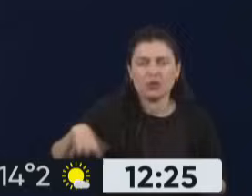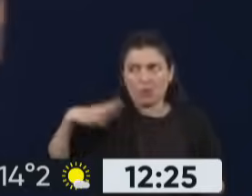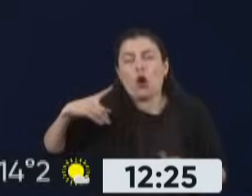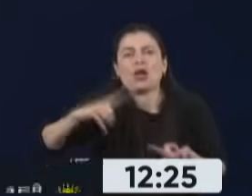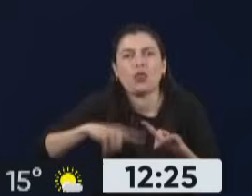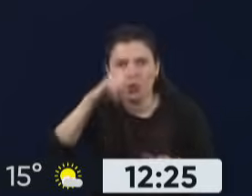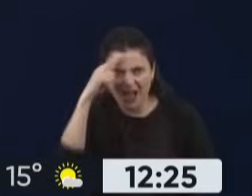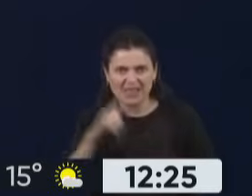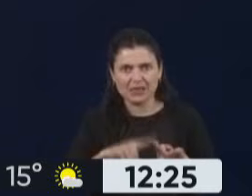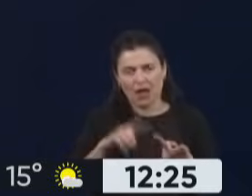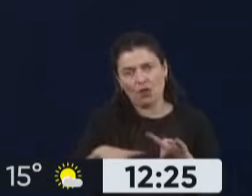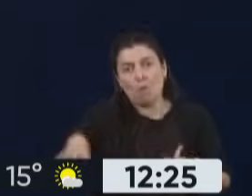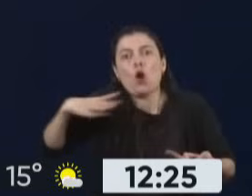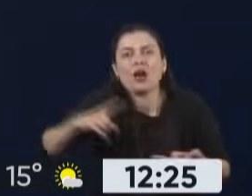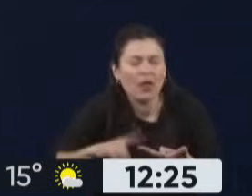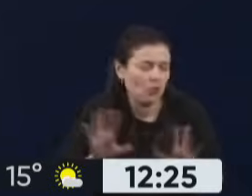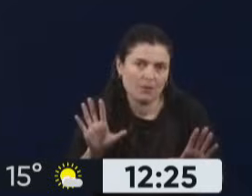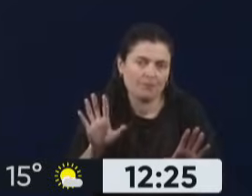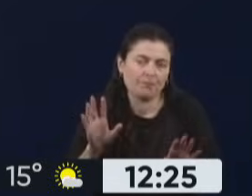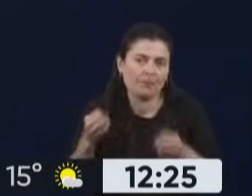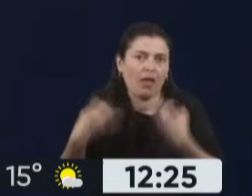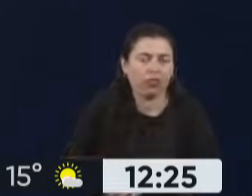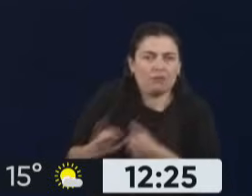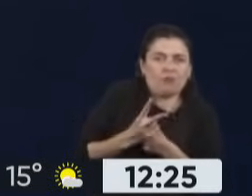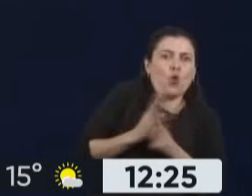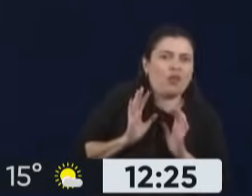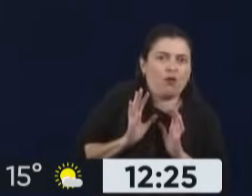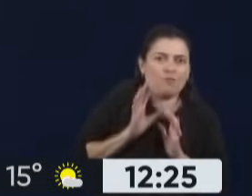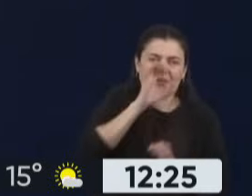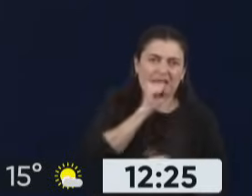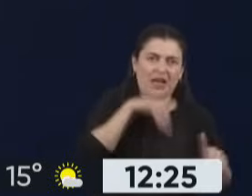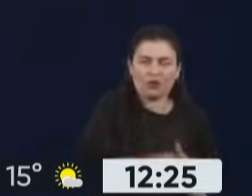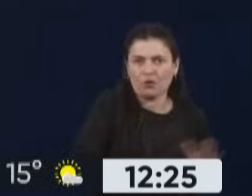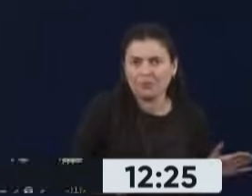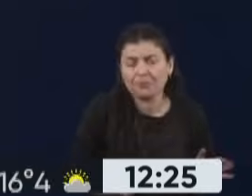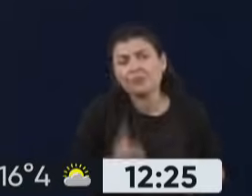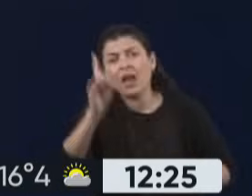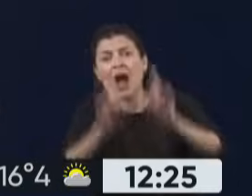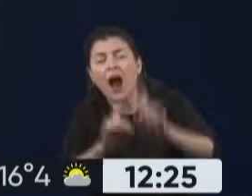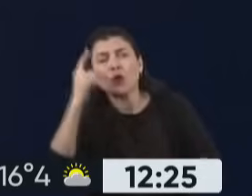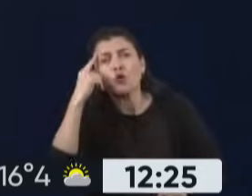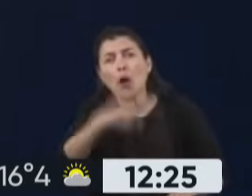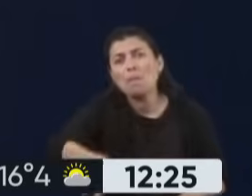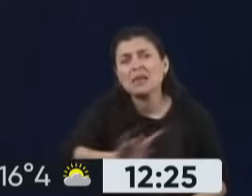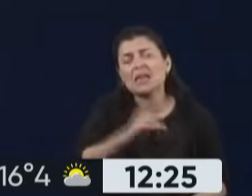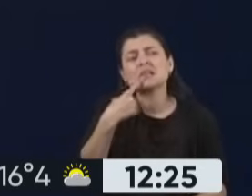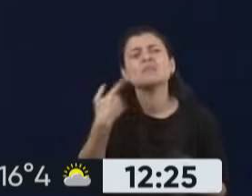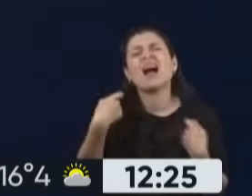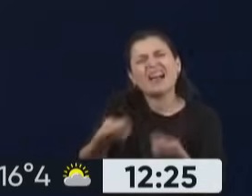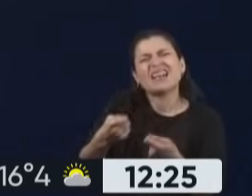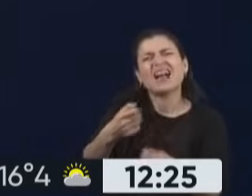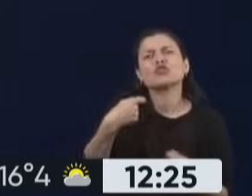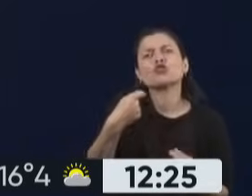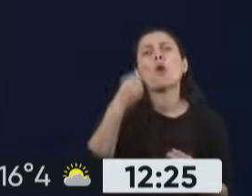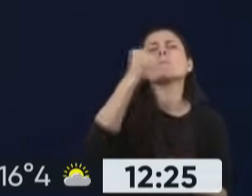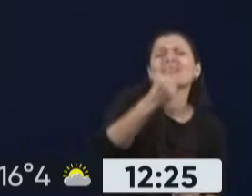te reporten, que un tema en sí, como algunos piensan, de que no, yo consumo solamente los pesos y los dólares no los